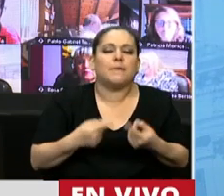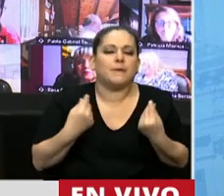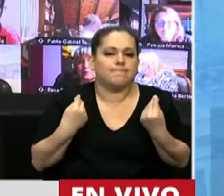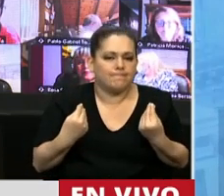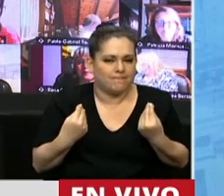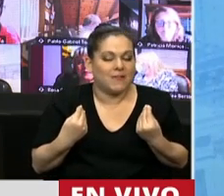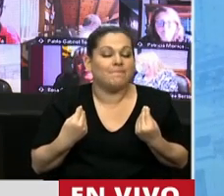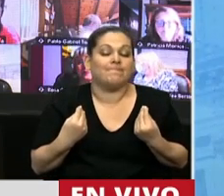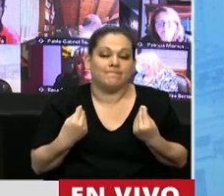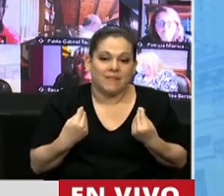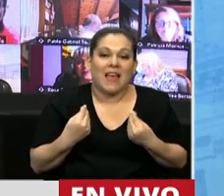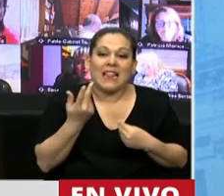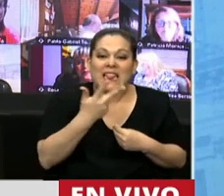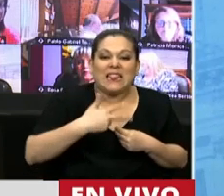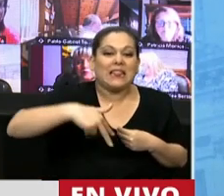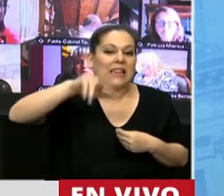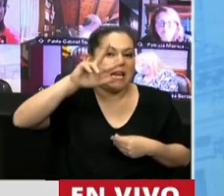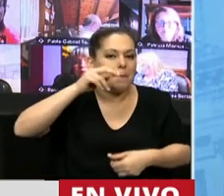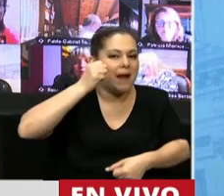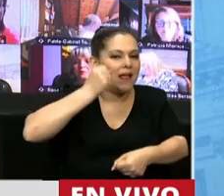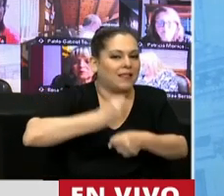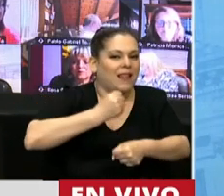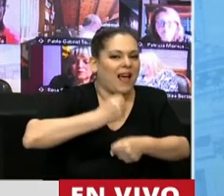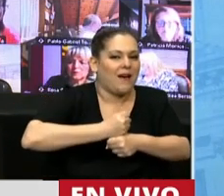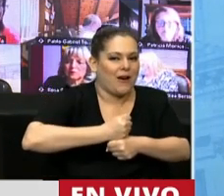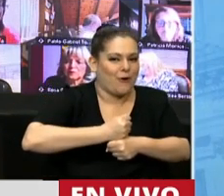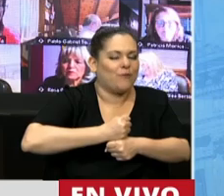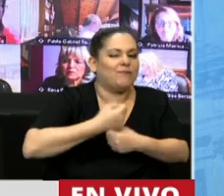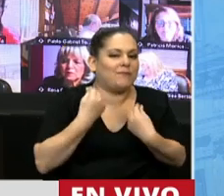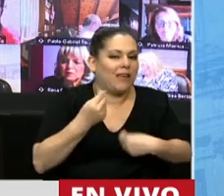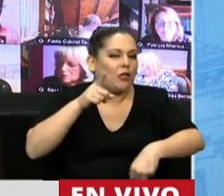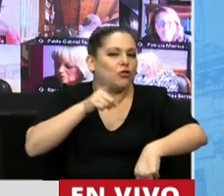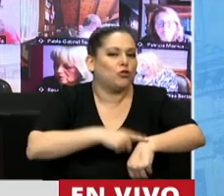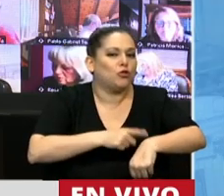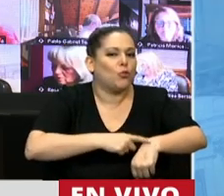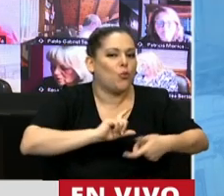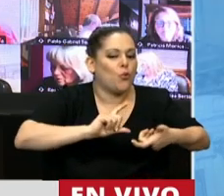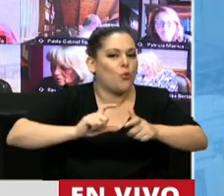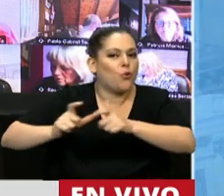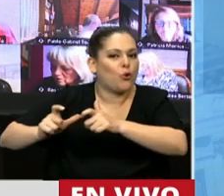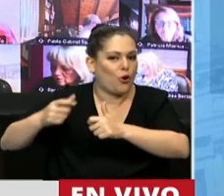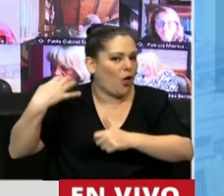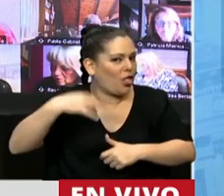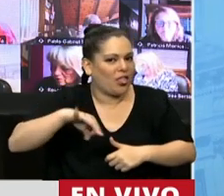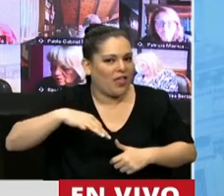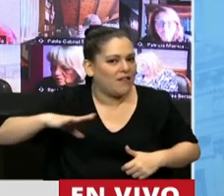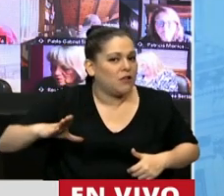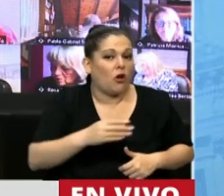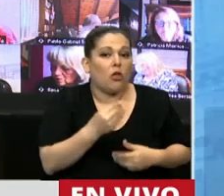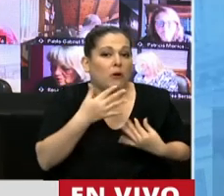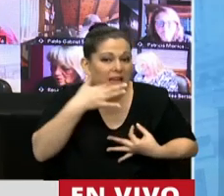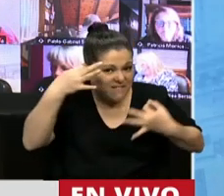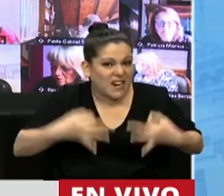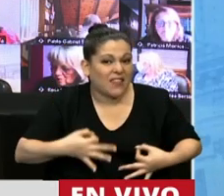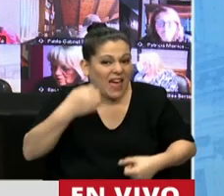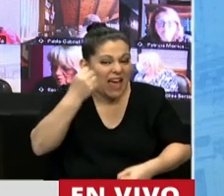y hasta la triple jornada laboral que atravesamos las mujeres el mercado de trabajo discrimina a las mujeres